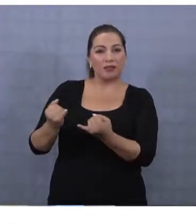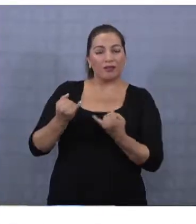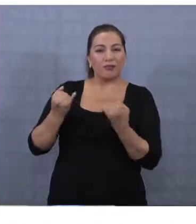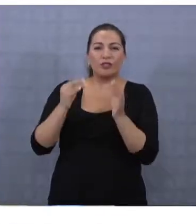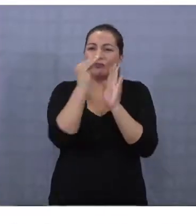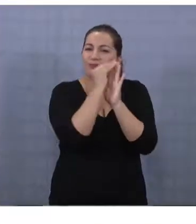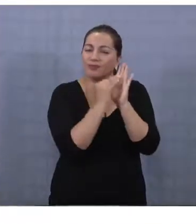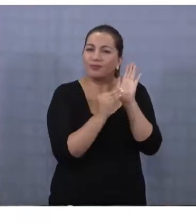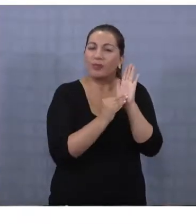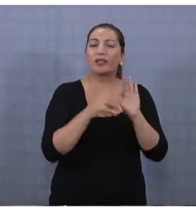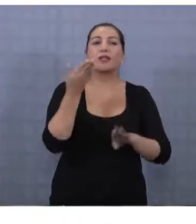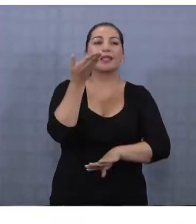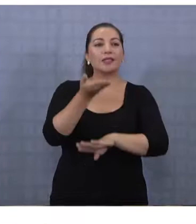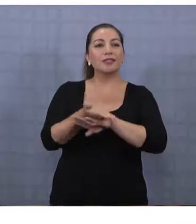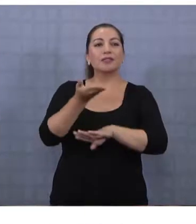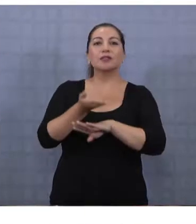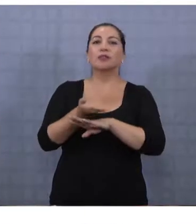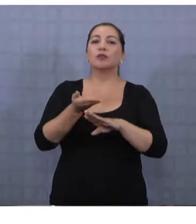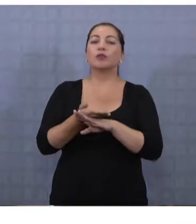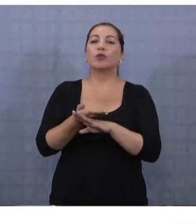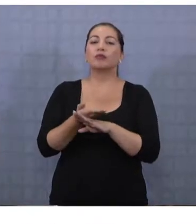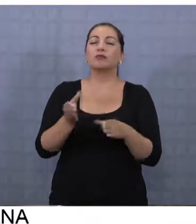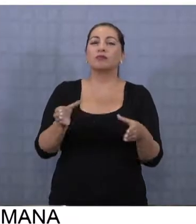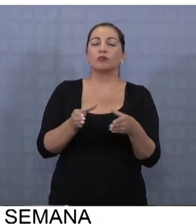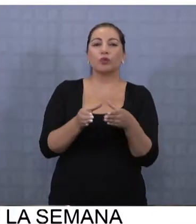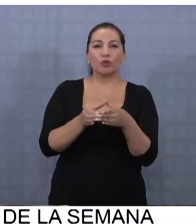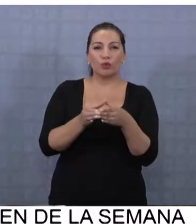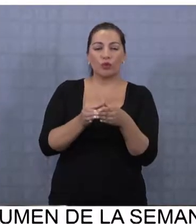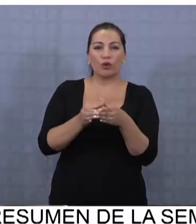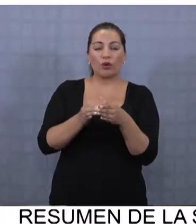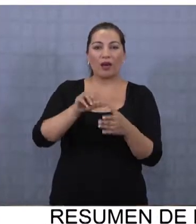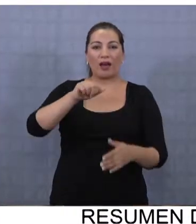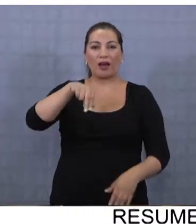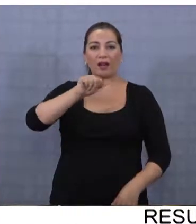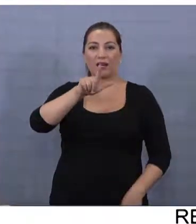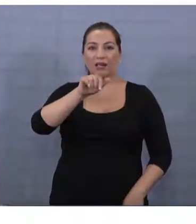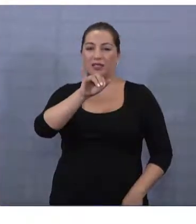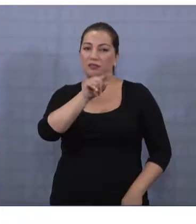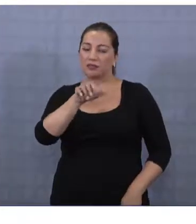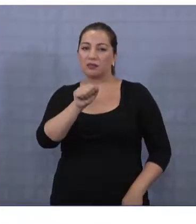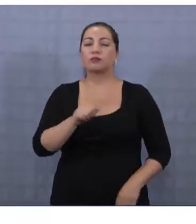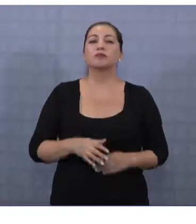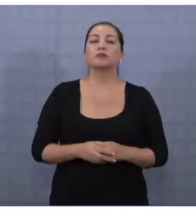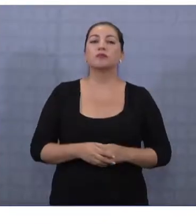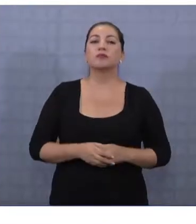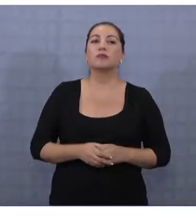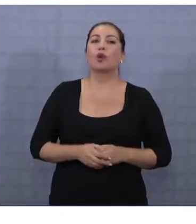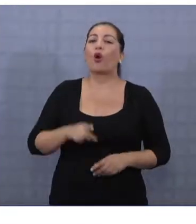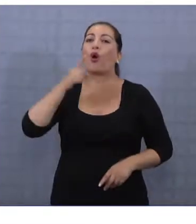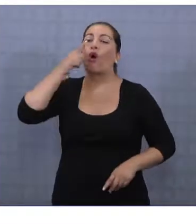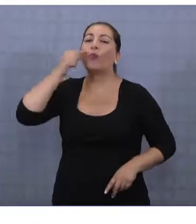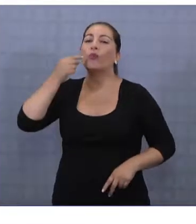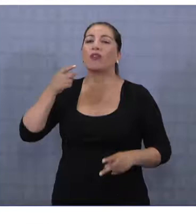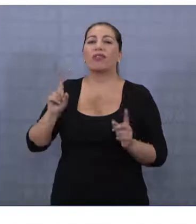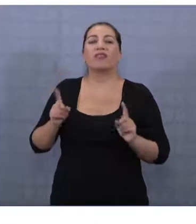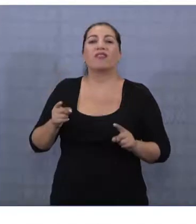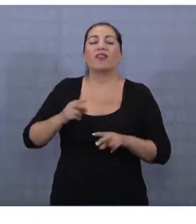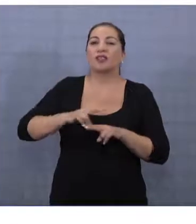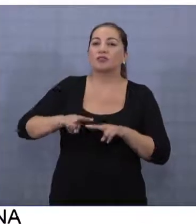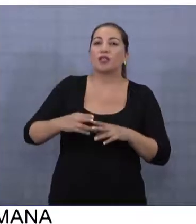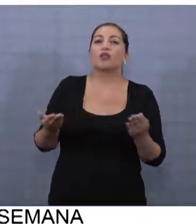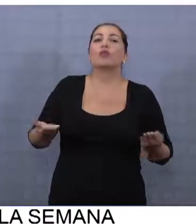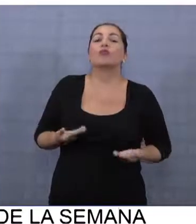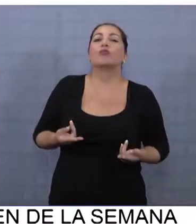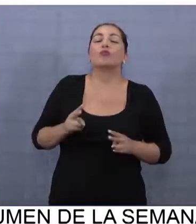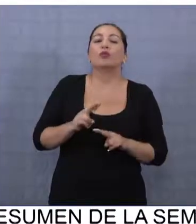detallada, la que fue solicitada a la División de Análisis y Control. El Ejecutivo lo tiene que dar cuenta cómo ejecutó los